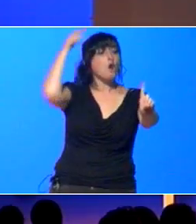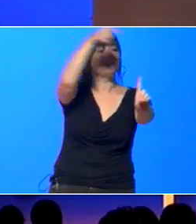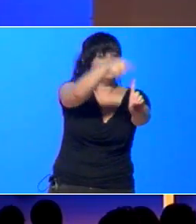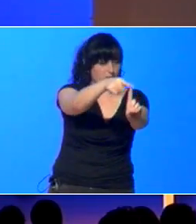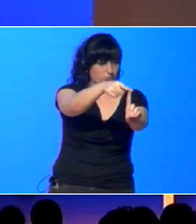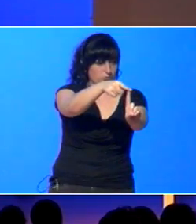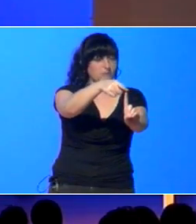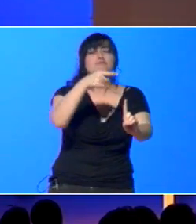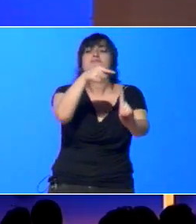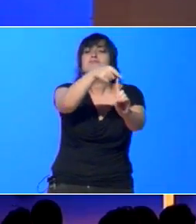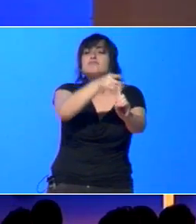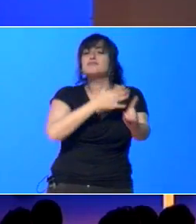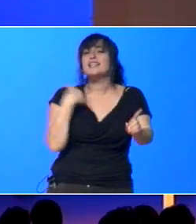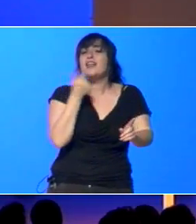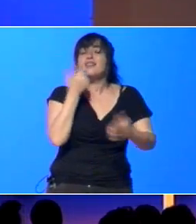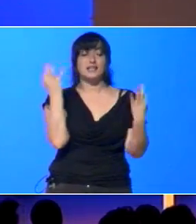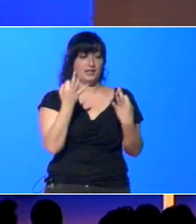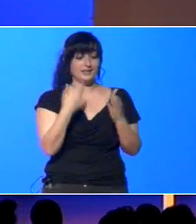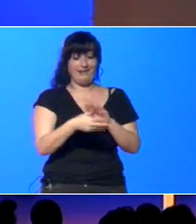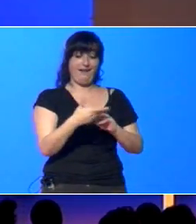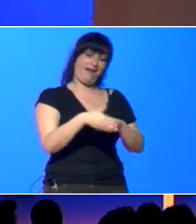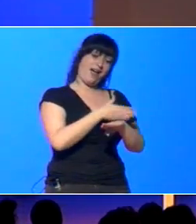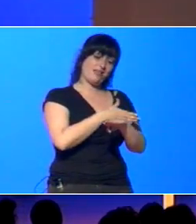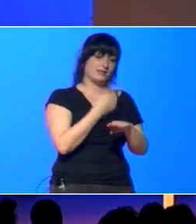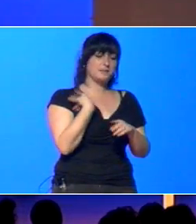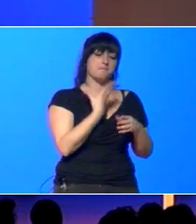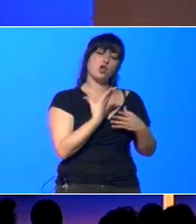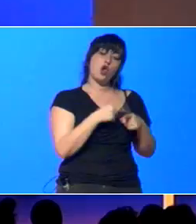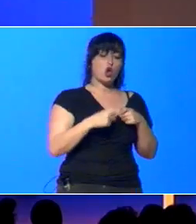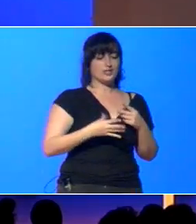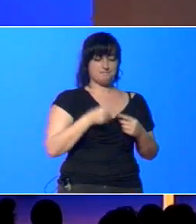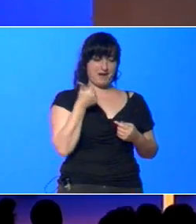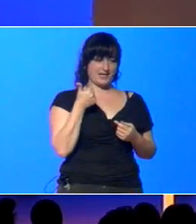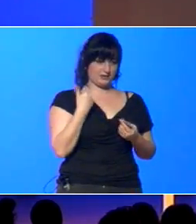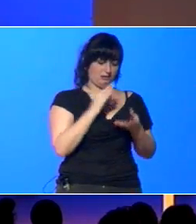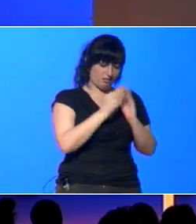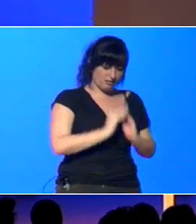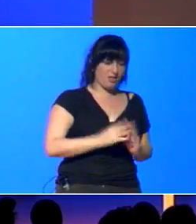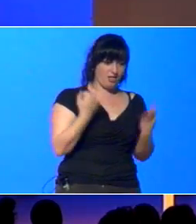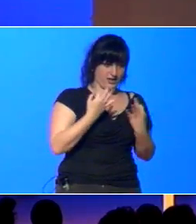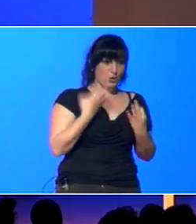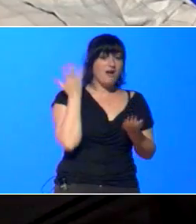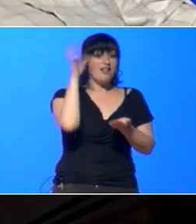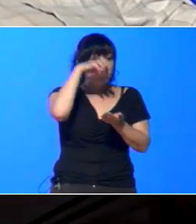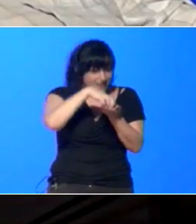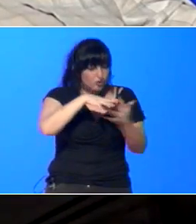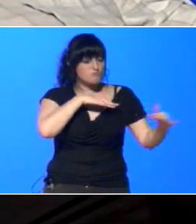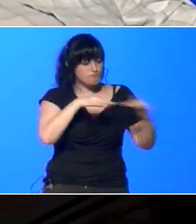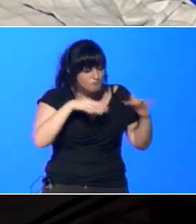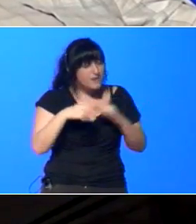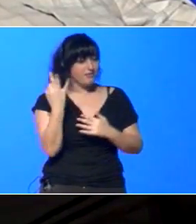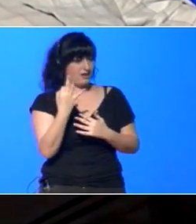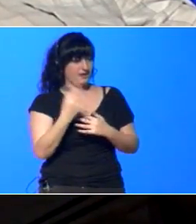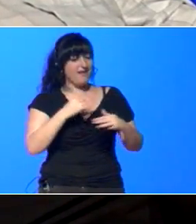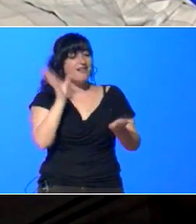quiere decir que antes tengo que empezar a hacer otras cosas. El centro se tiene que movilizar, el centro se tiene que implicar. ¿Cómo?